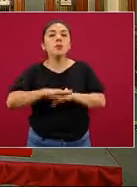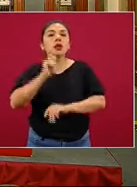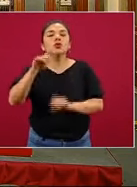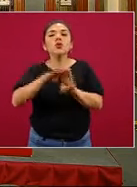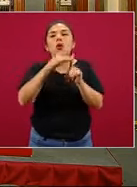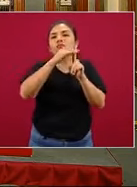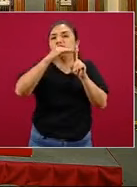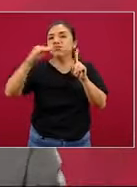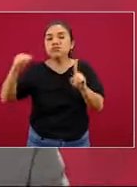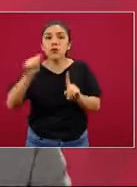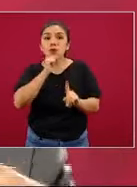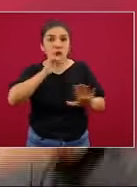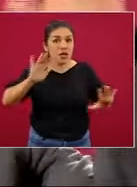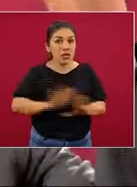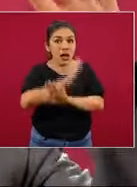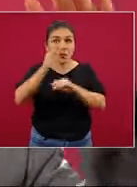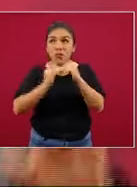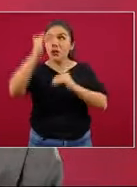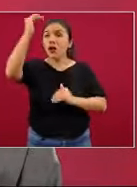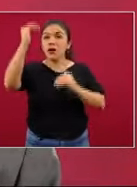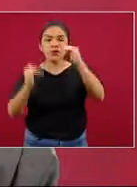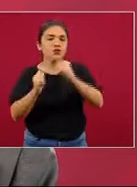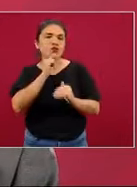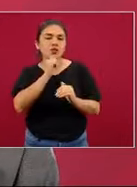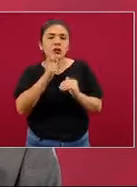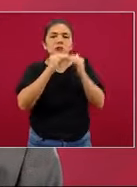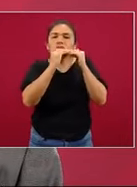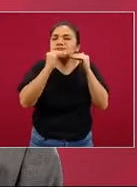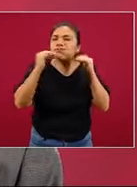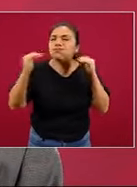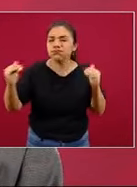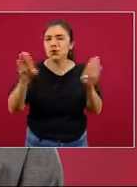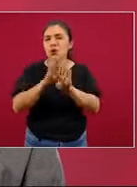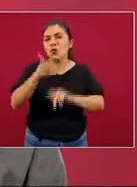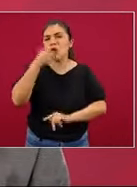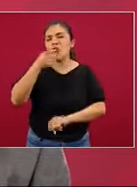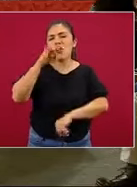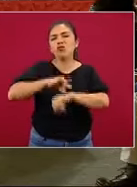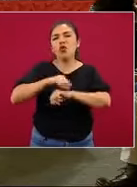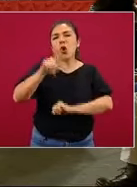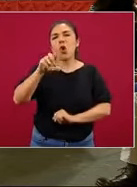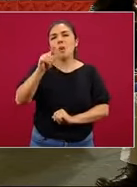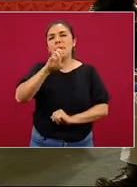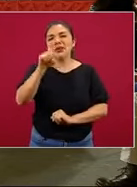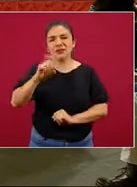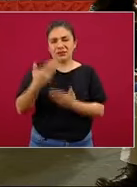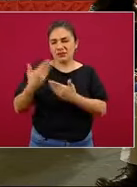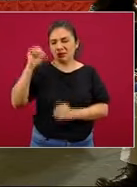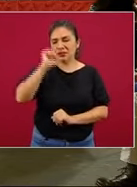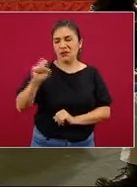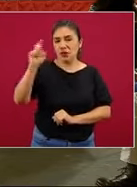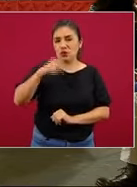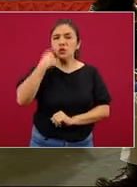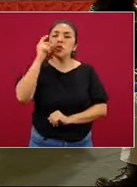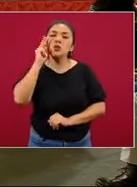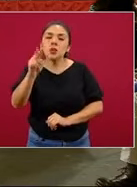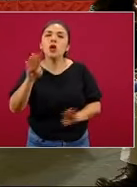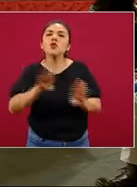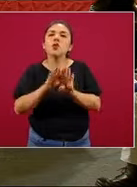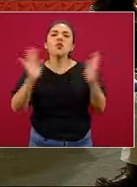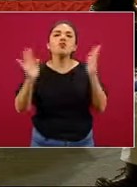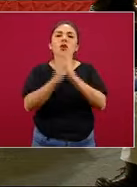que no están teniendo un cambio ni de descenso ni de ascenso, son las que comentó el doctor López Ridaura el fin de semana y queremos que ustedes vean cuál es la movilidad en